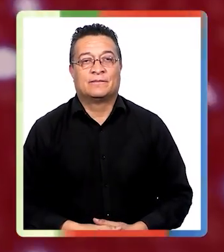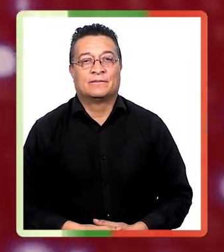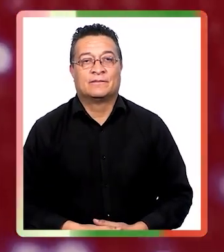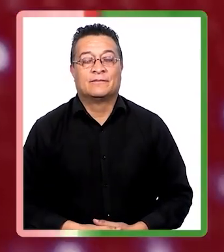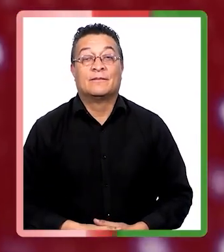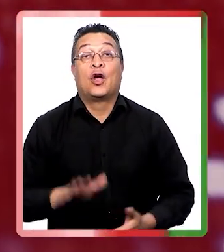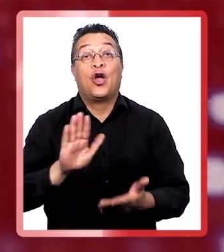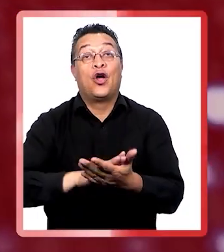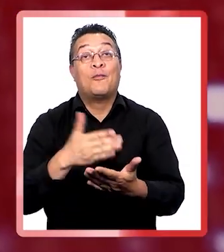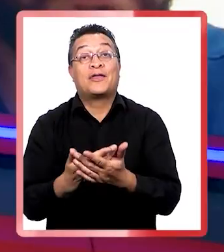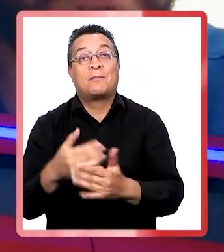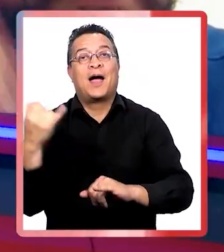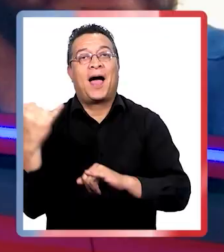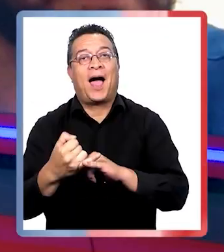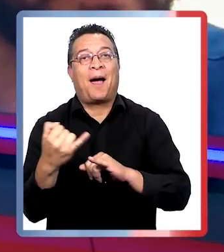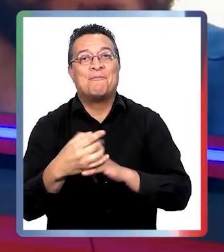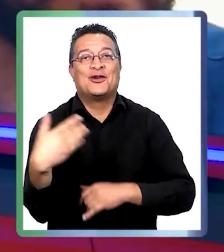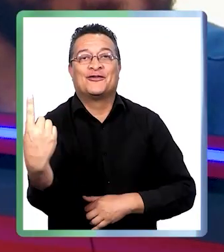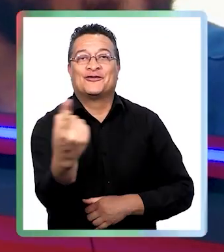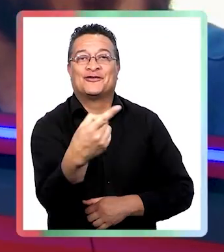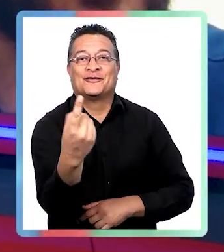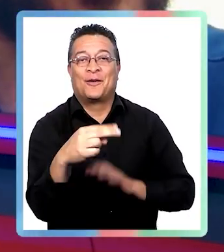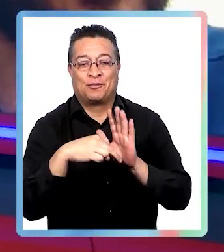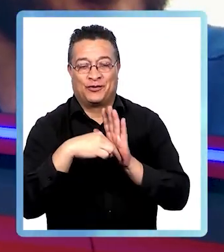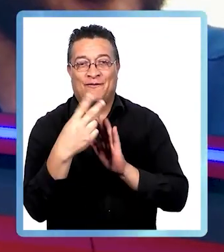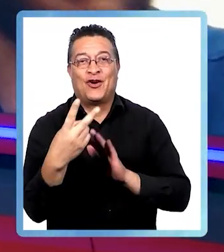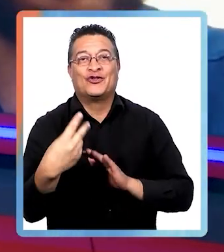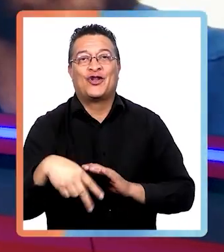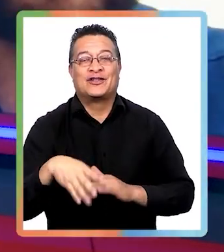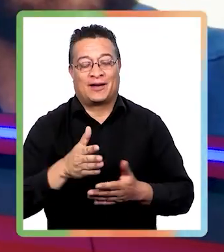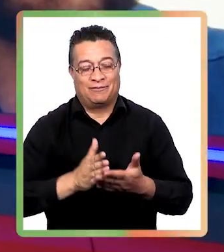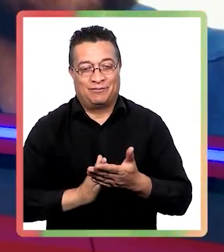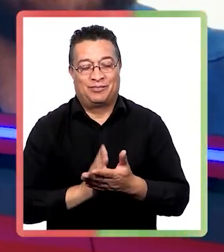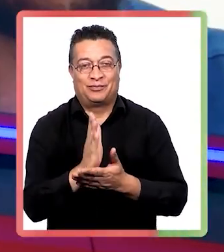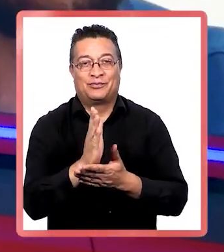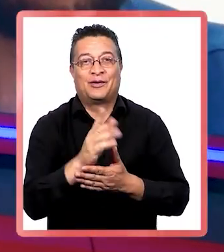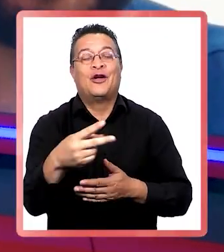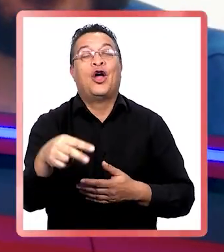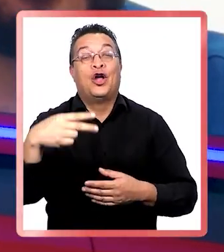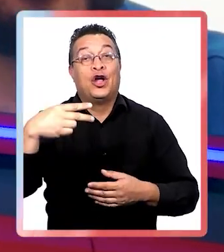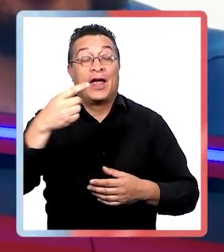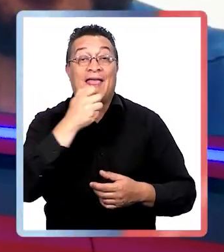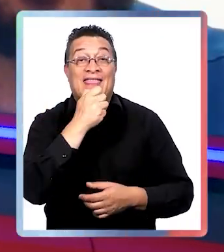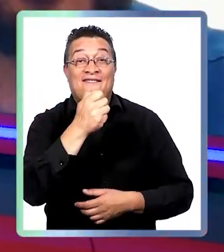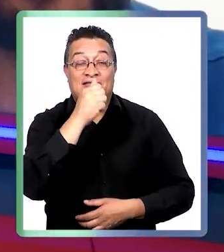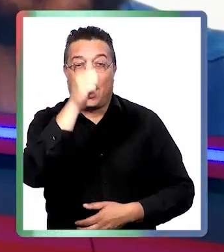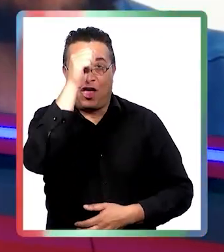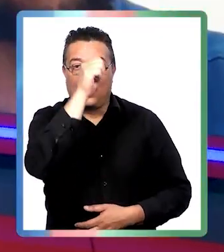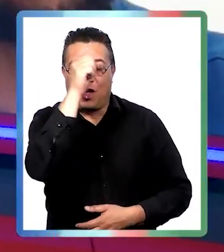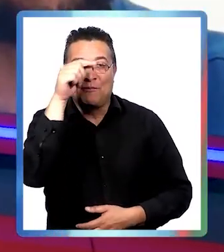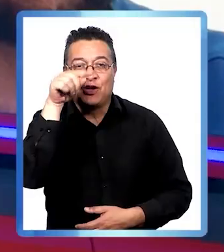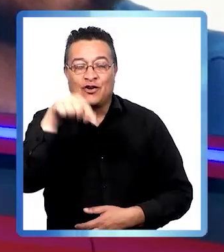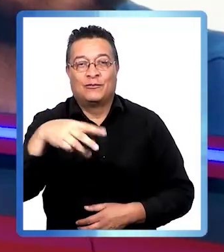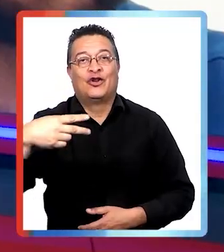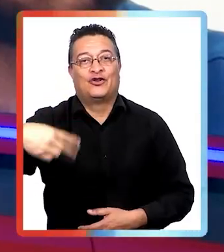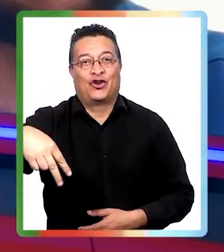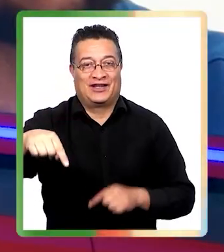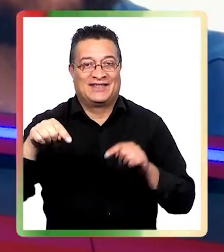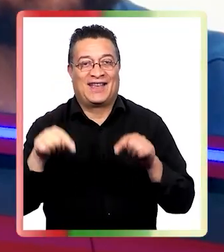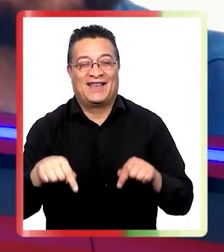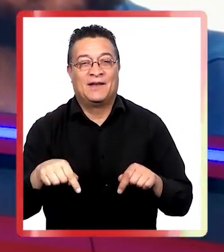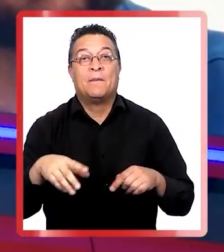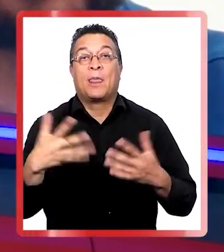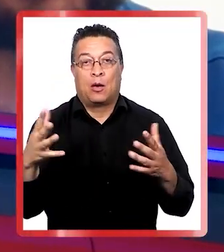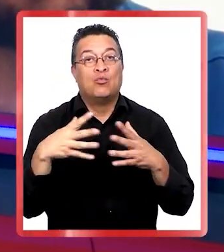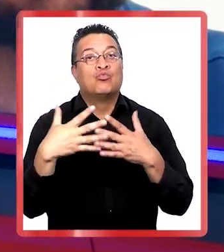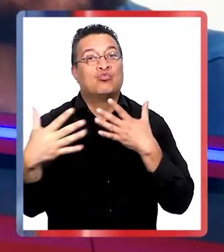Noticias. ¿Cómo están amigos y amigas de Portavoz Noticias? Damos inicio a una nueva entrevista del día domingo aquí en nuestro